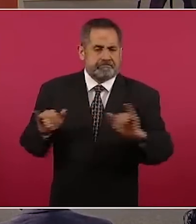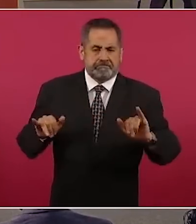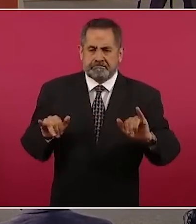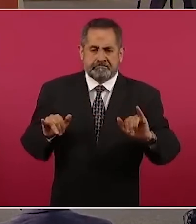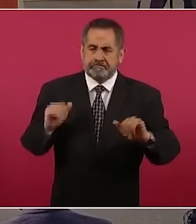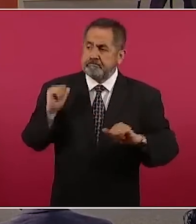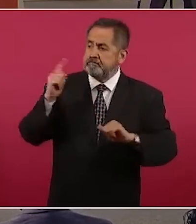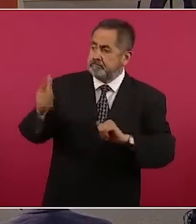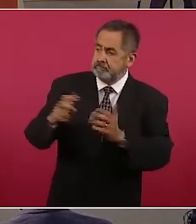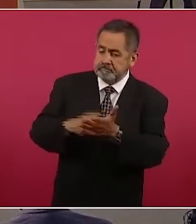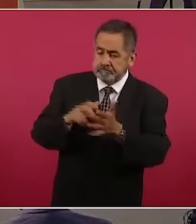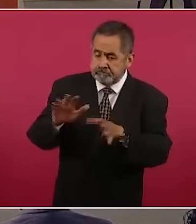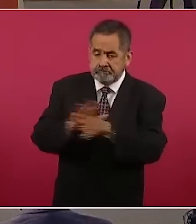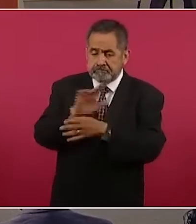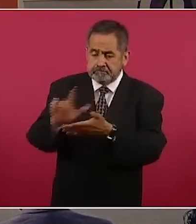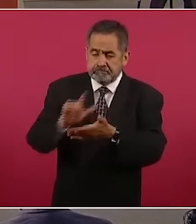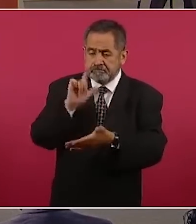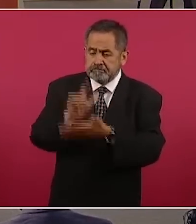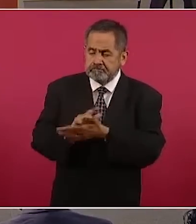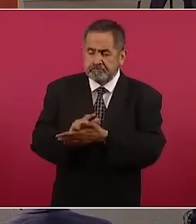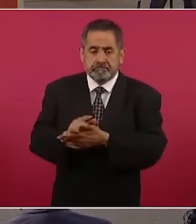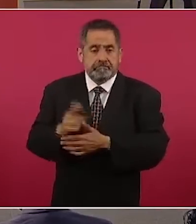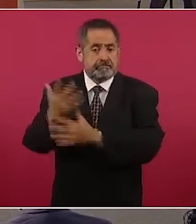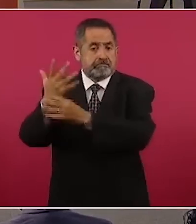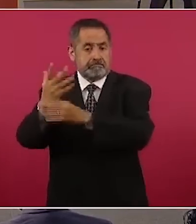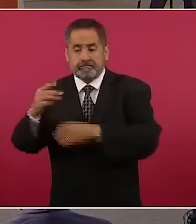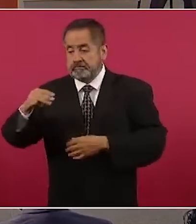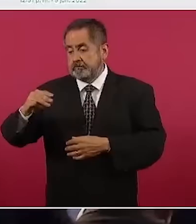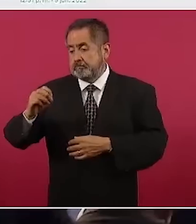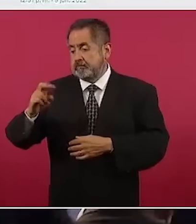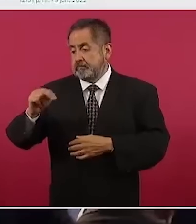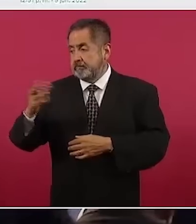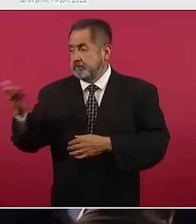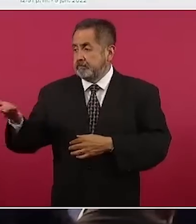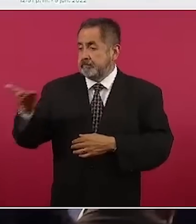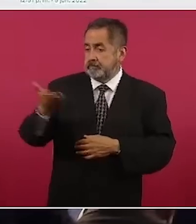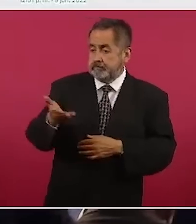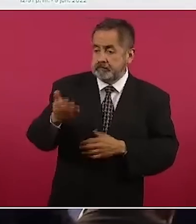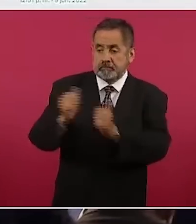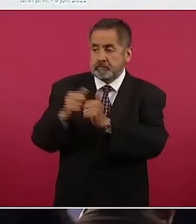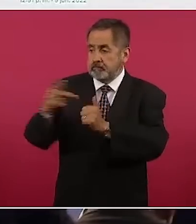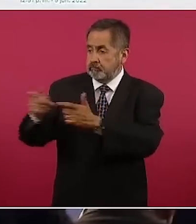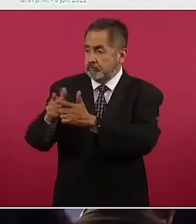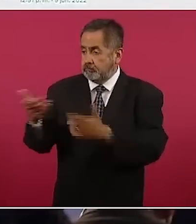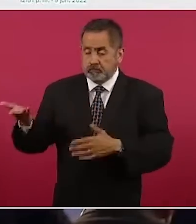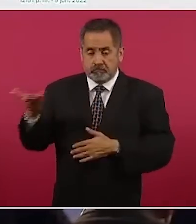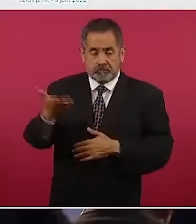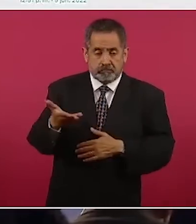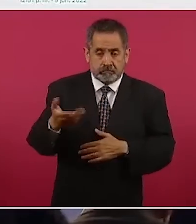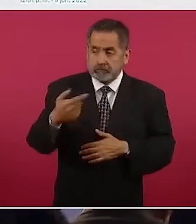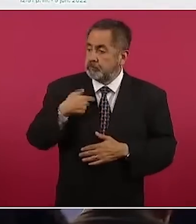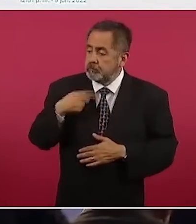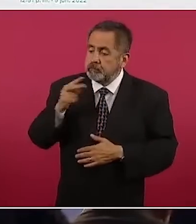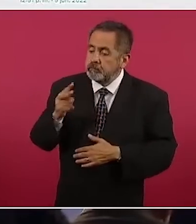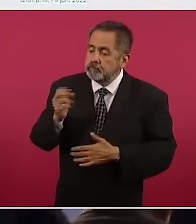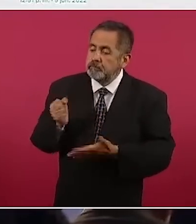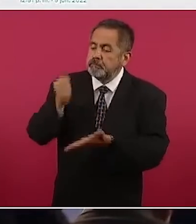planteada por Morena y sus aliados, ninguna.